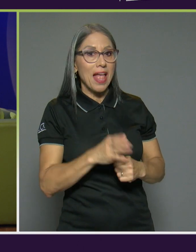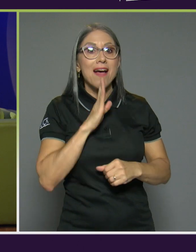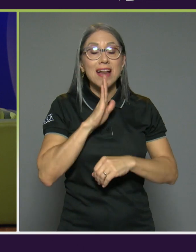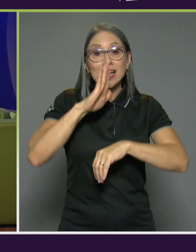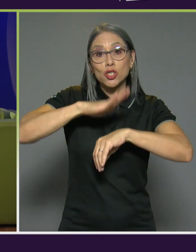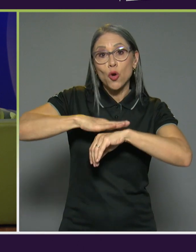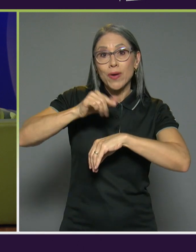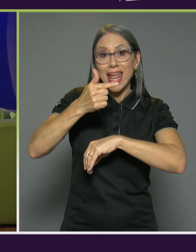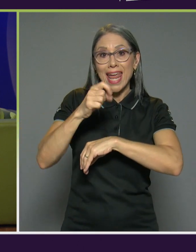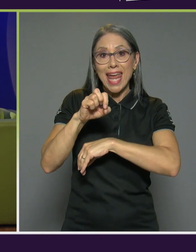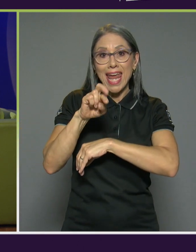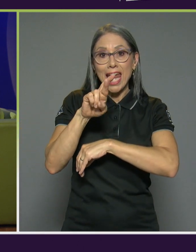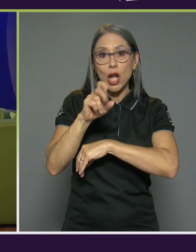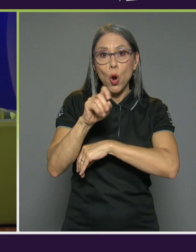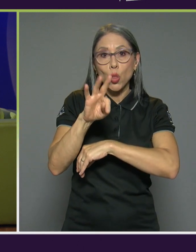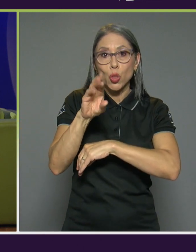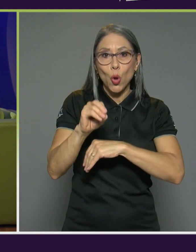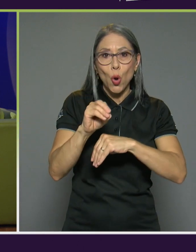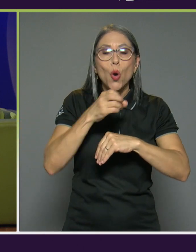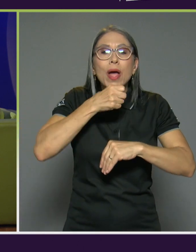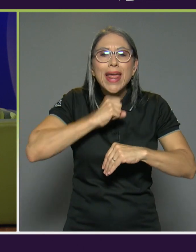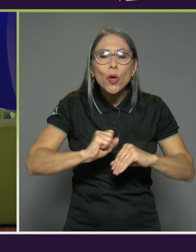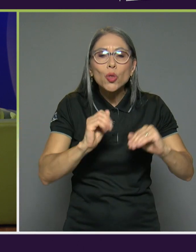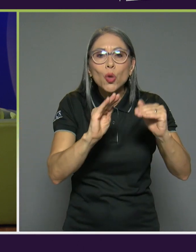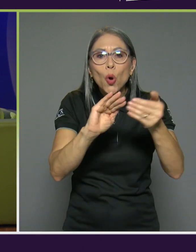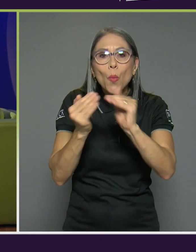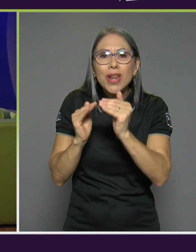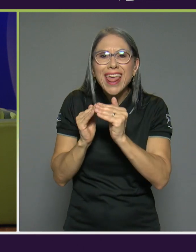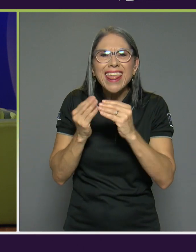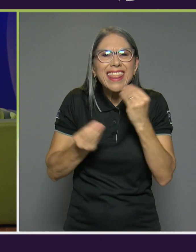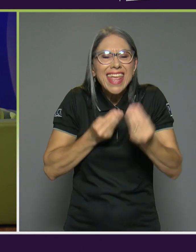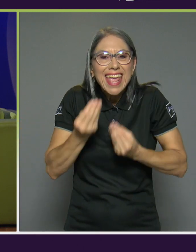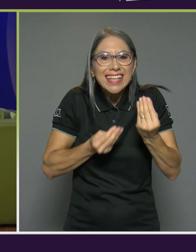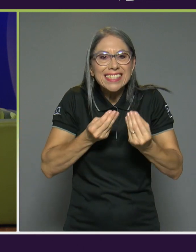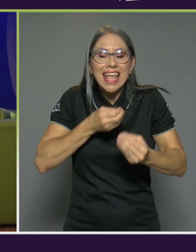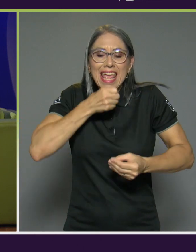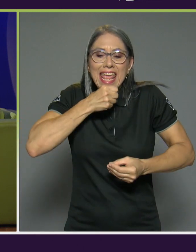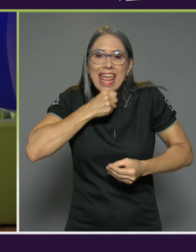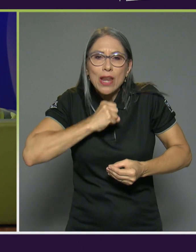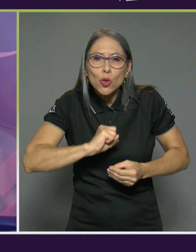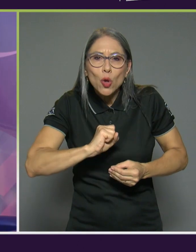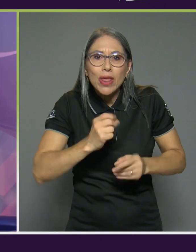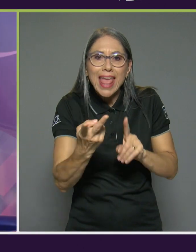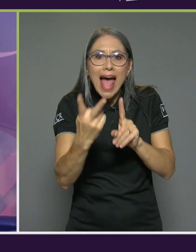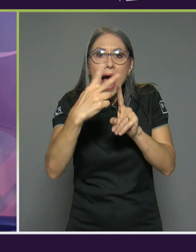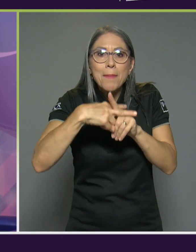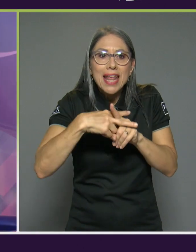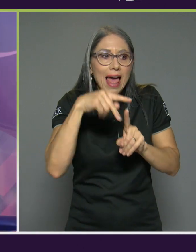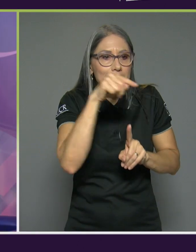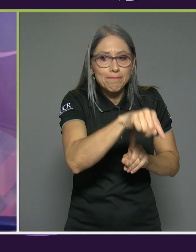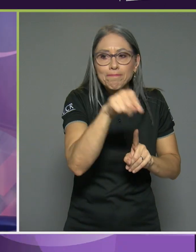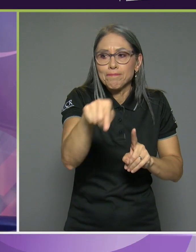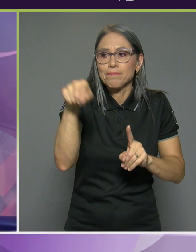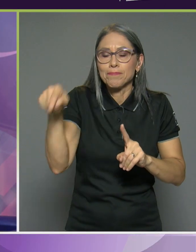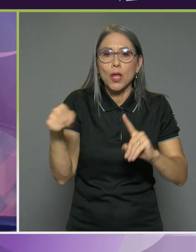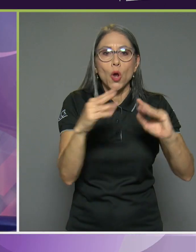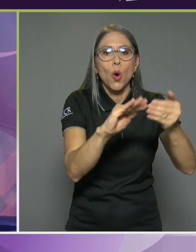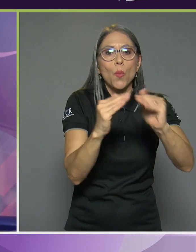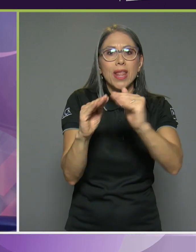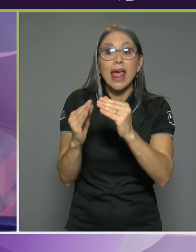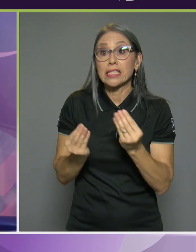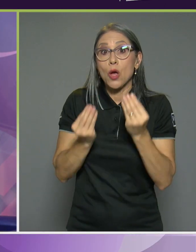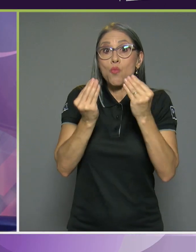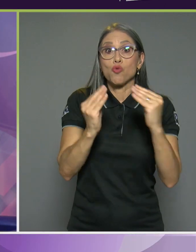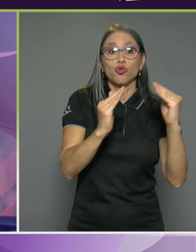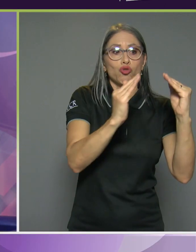gerontocomunidad es hablar de la gerontología que hacemos de modo aplicado en las comunidades porque hay mucho centro diurno mucho